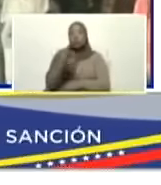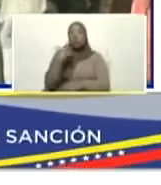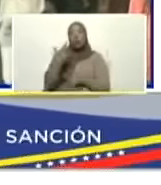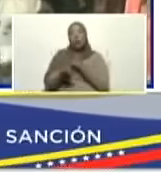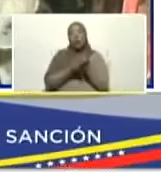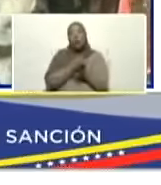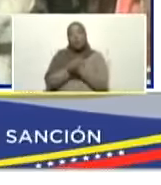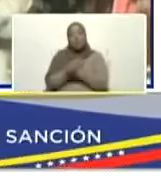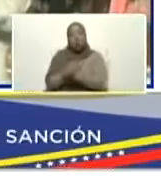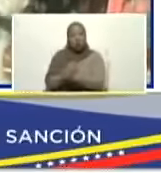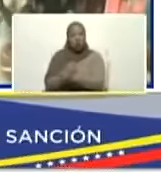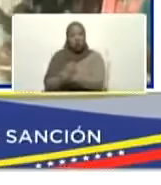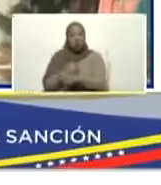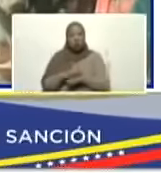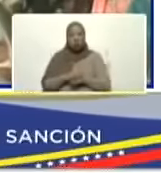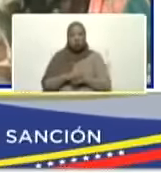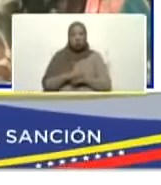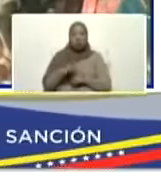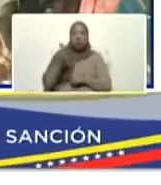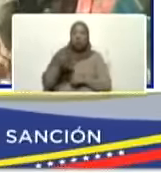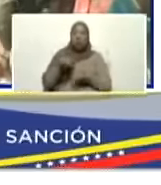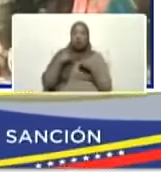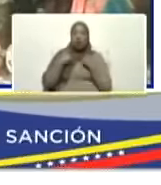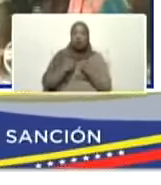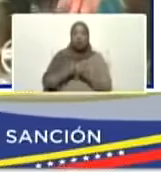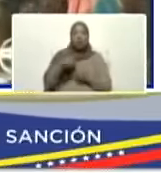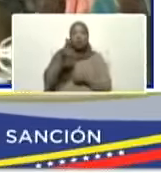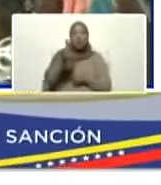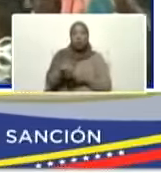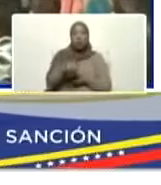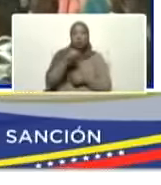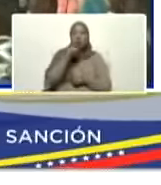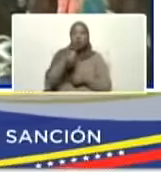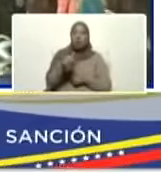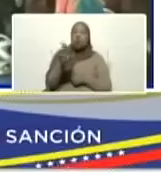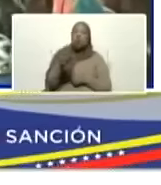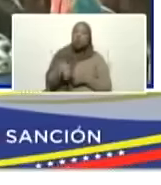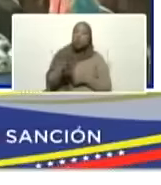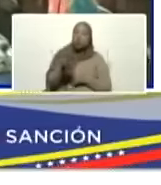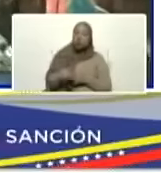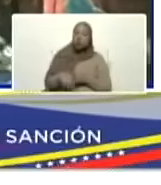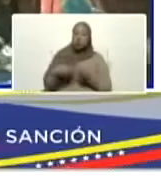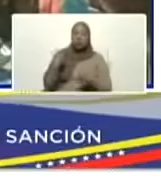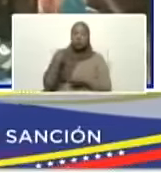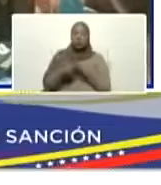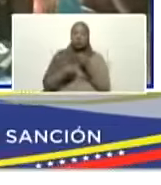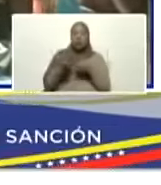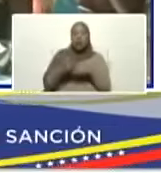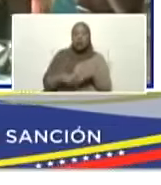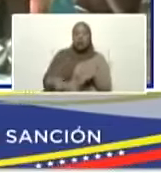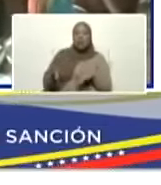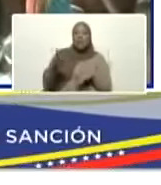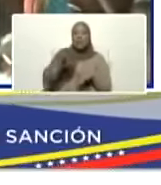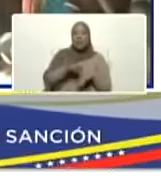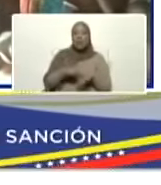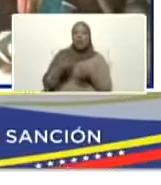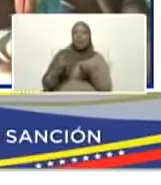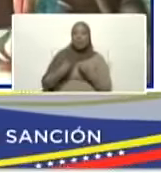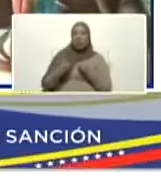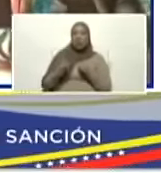amor, Dios no lo desampara nunca uno. Por eso en las peores circunstancias que hemos